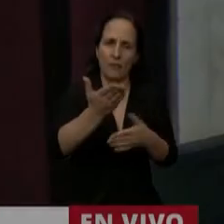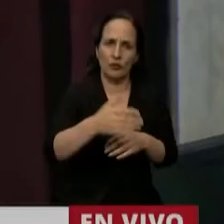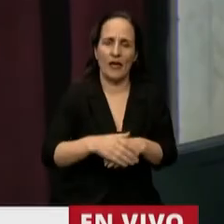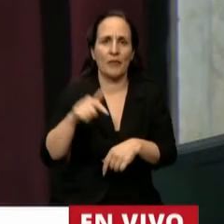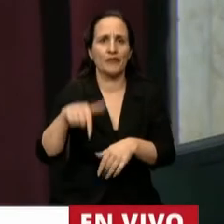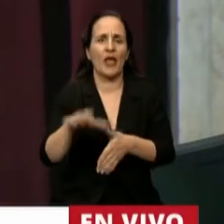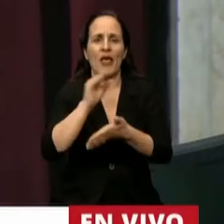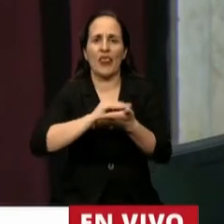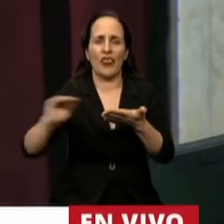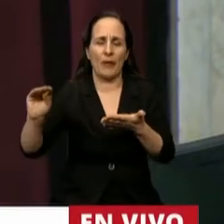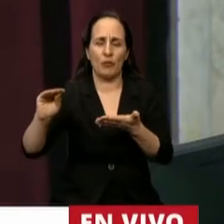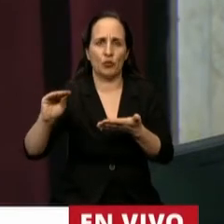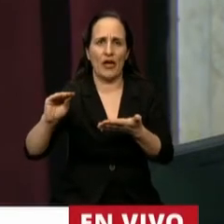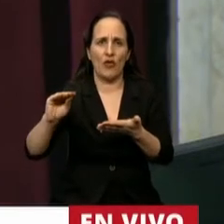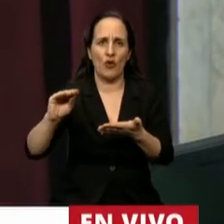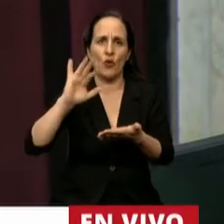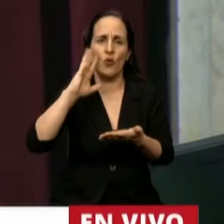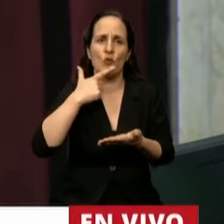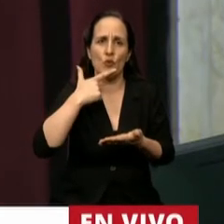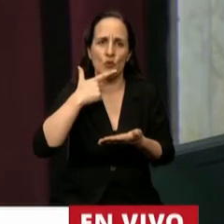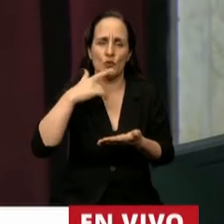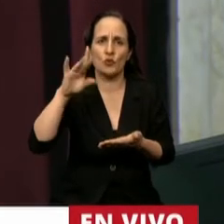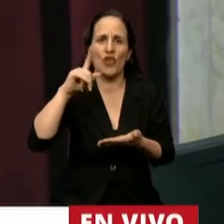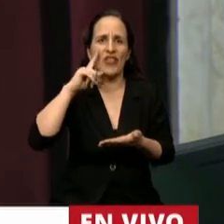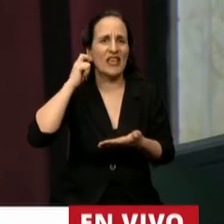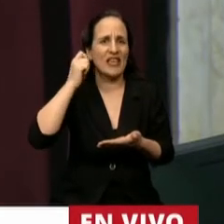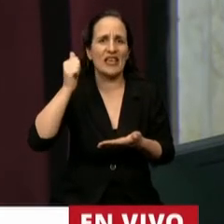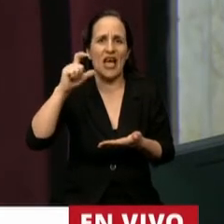Tiene la palabra el diputado Luis Di Giacomo.